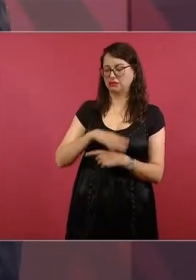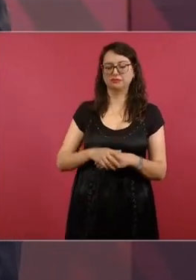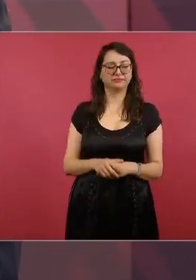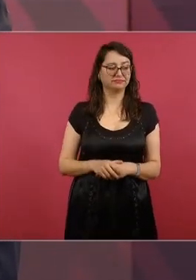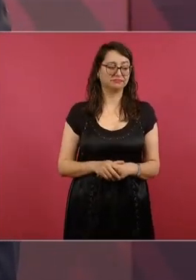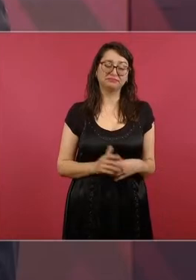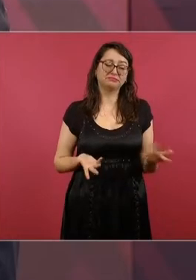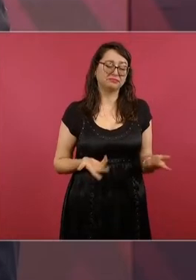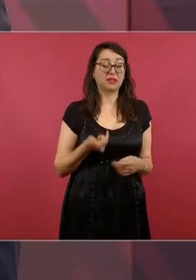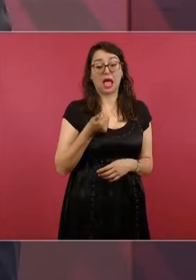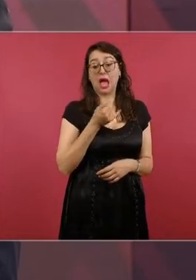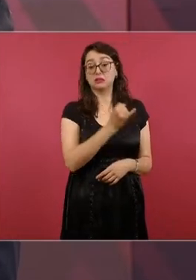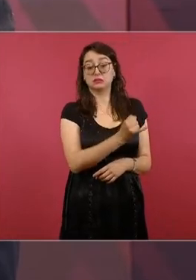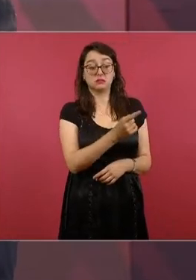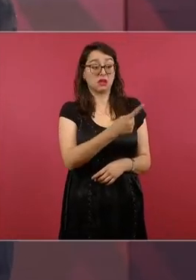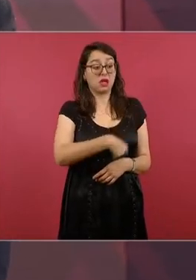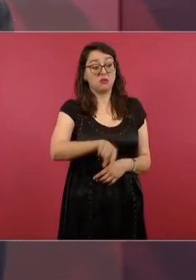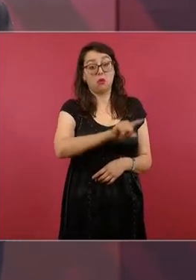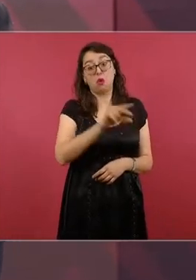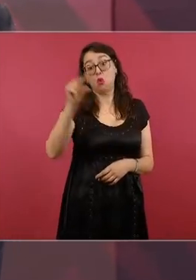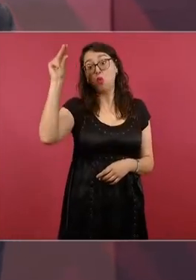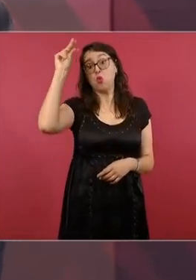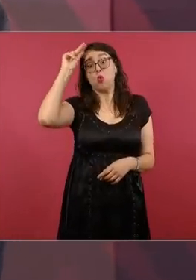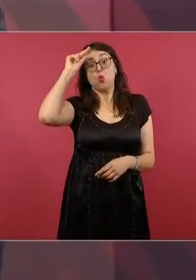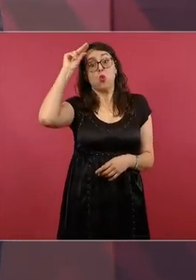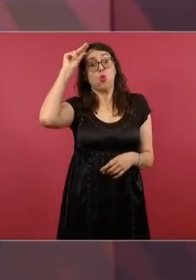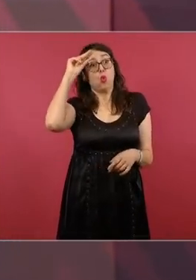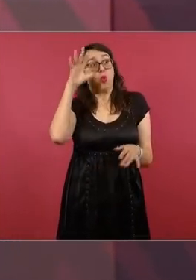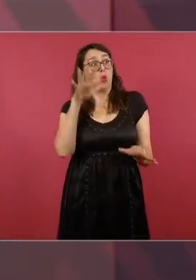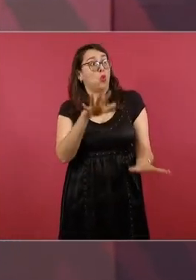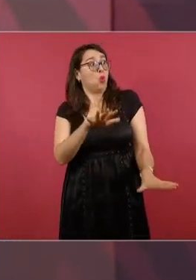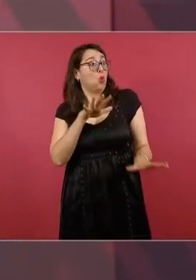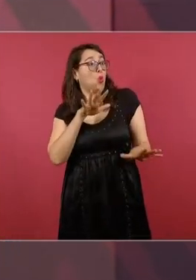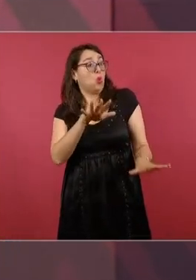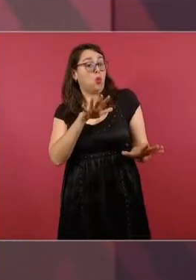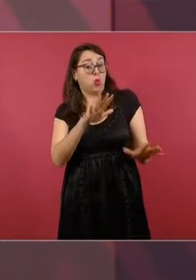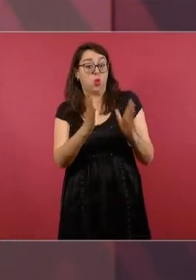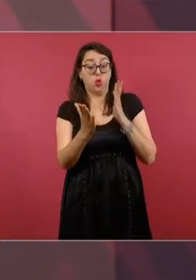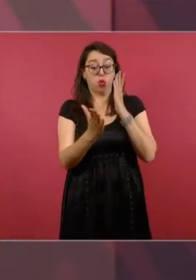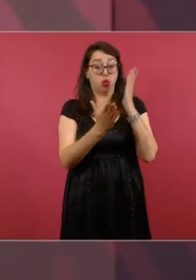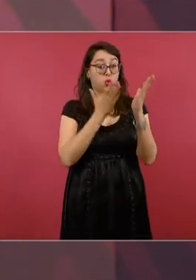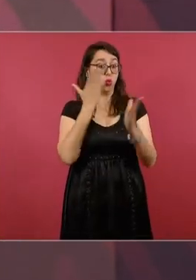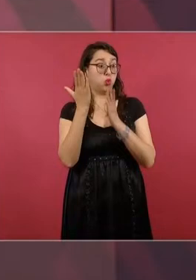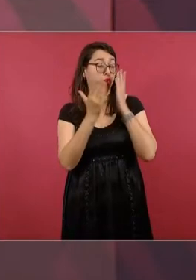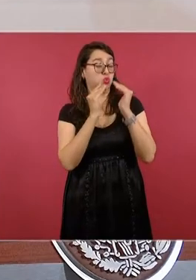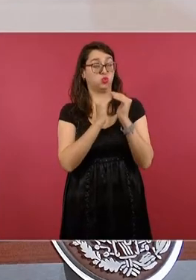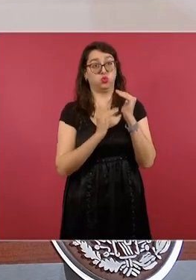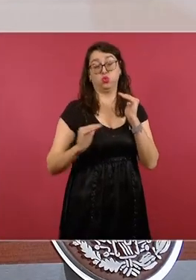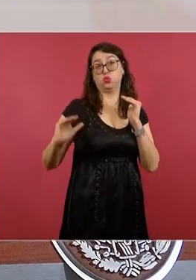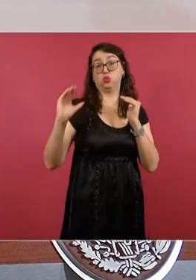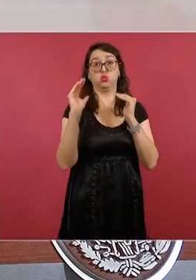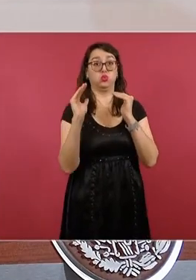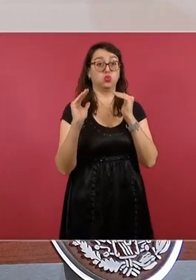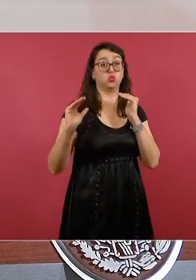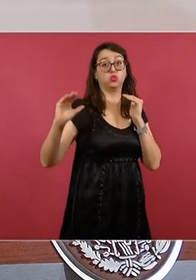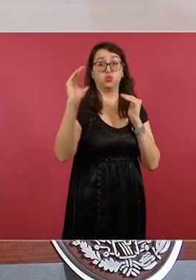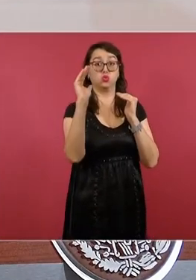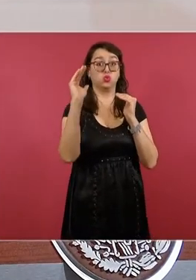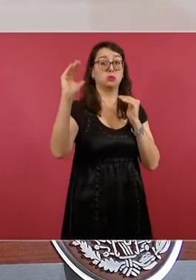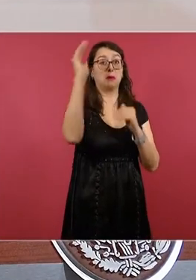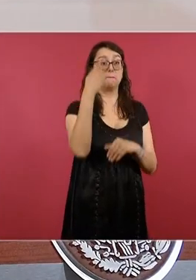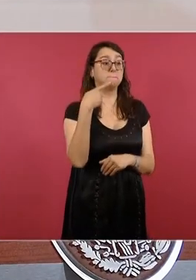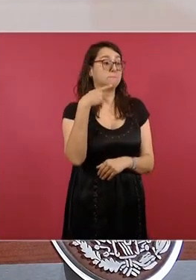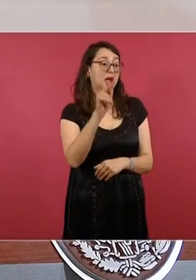pseudointelectuales que por más grados académicos que presuman, más exhiben